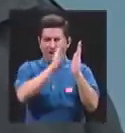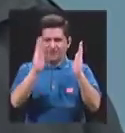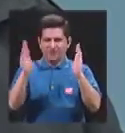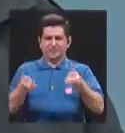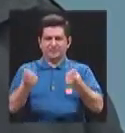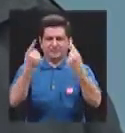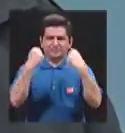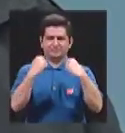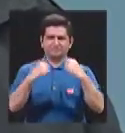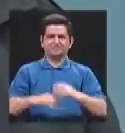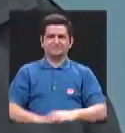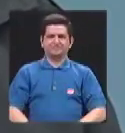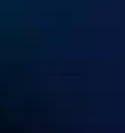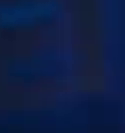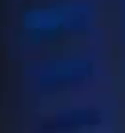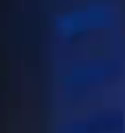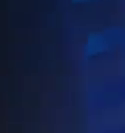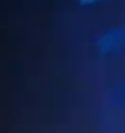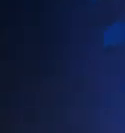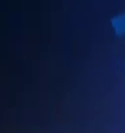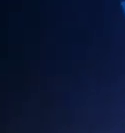en Lunes de Cinemateca.